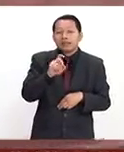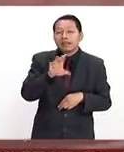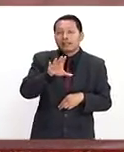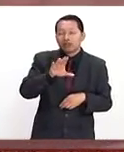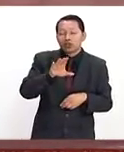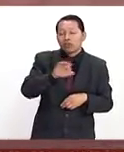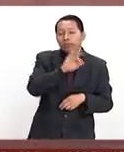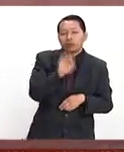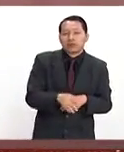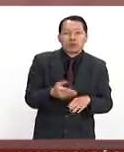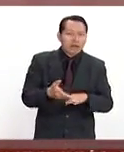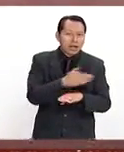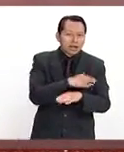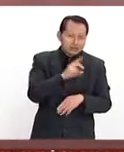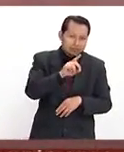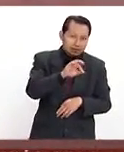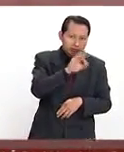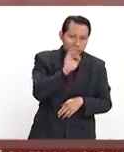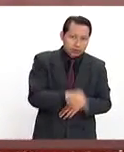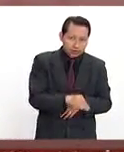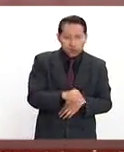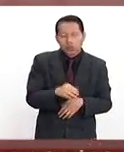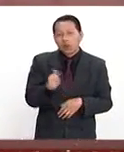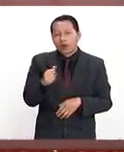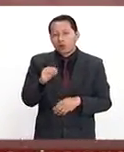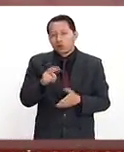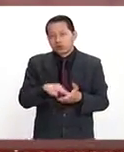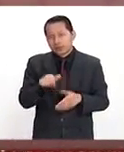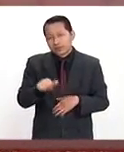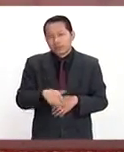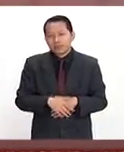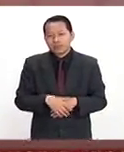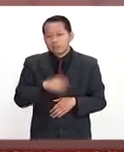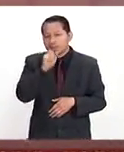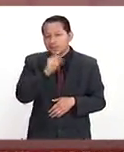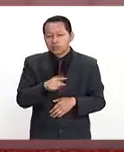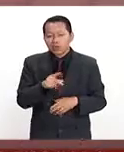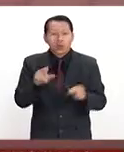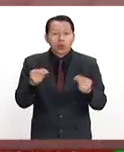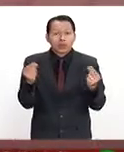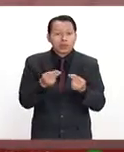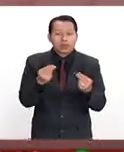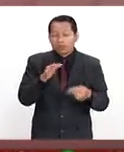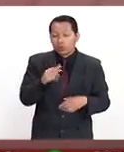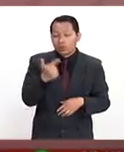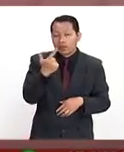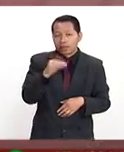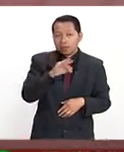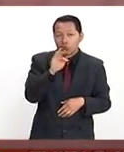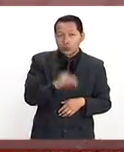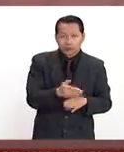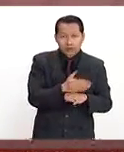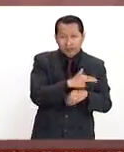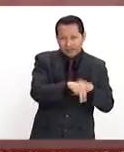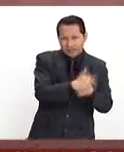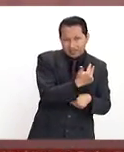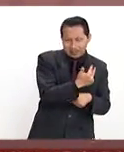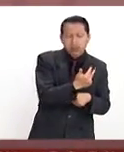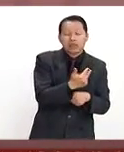en agosto del 13, 30% en agosto del 16 y no está haciendo lo necesario 57 en agosto del